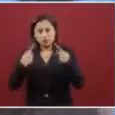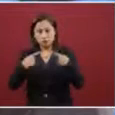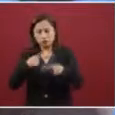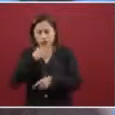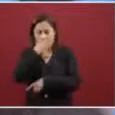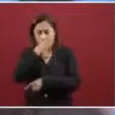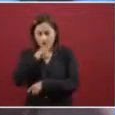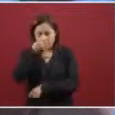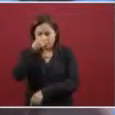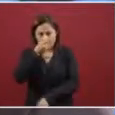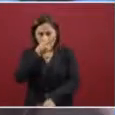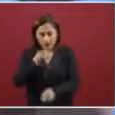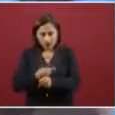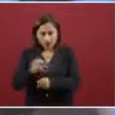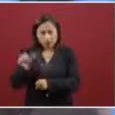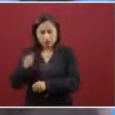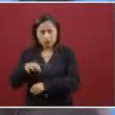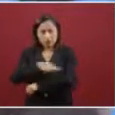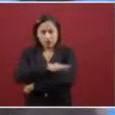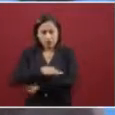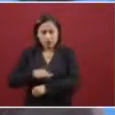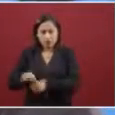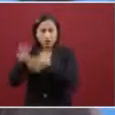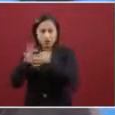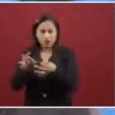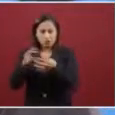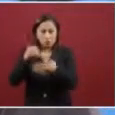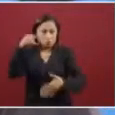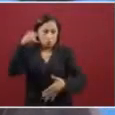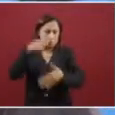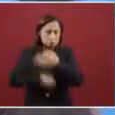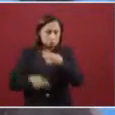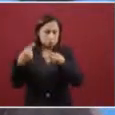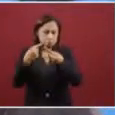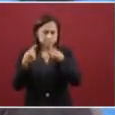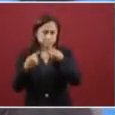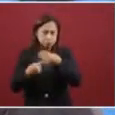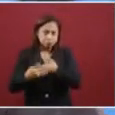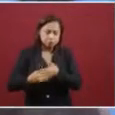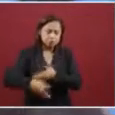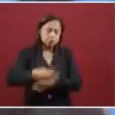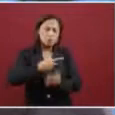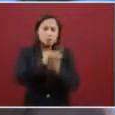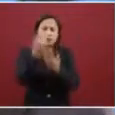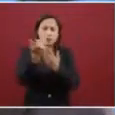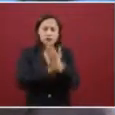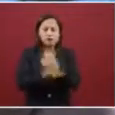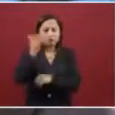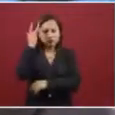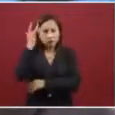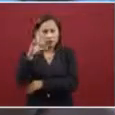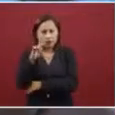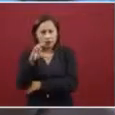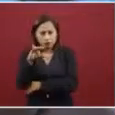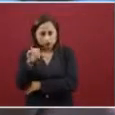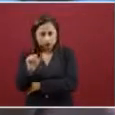sobre el arranque de los estudios y los proyectos para el desarrollo de santa lucia